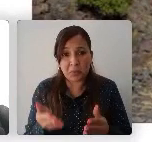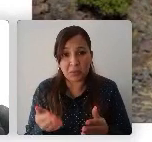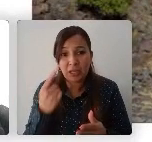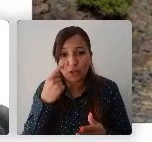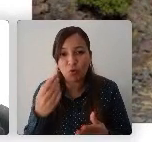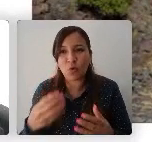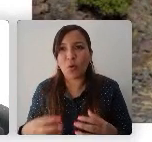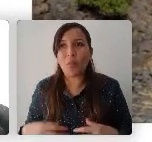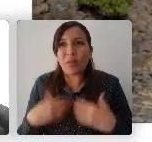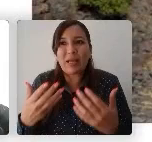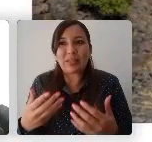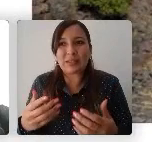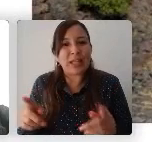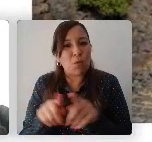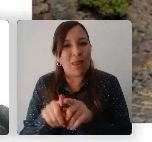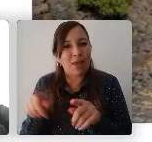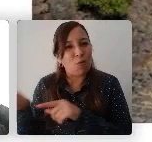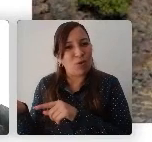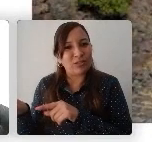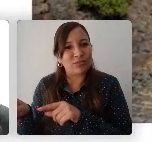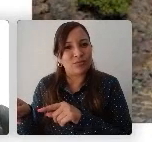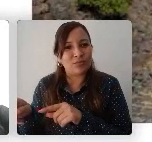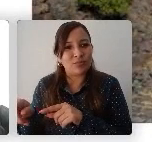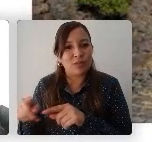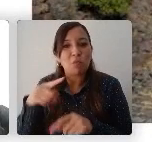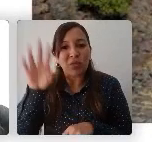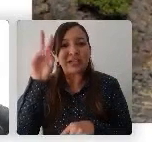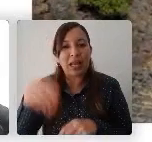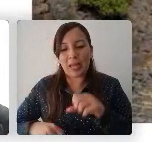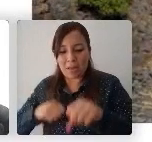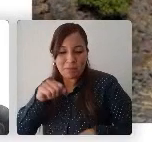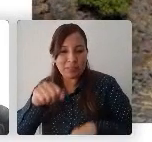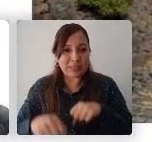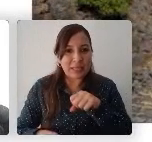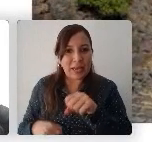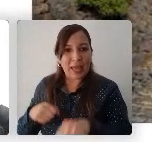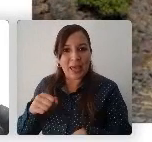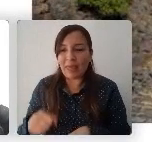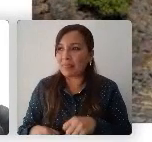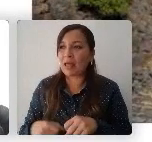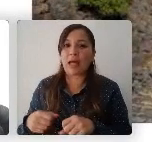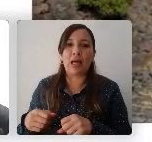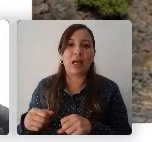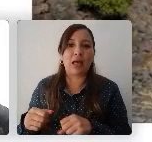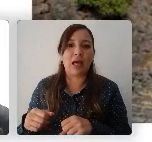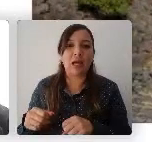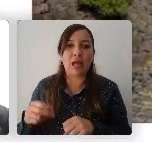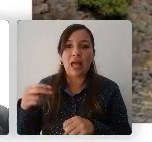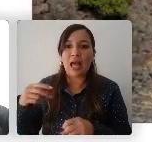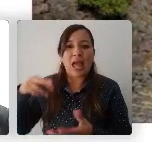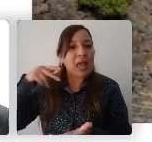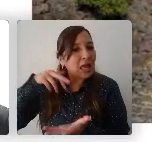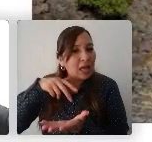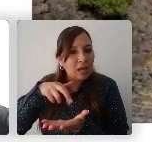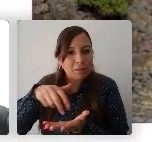poder, obviamente, generar una serie de actividades como paseos en bicicleta, desde los miradores, recorrer parte de este territorio muy interesante,